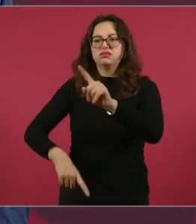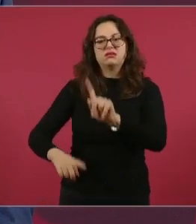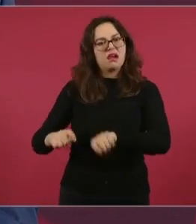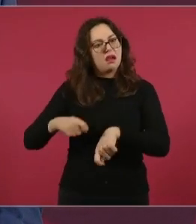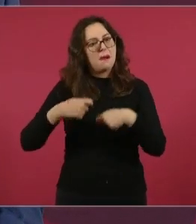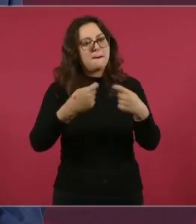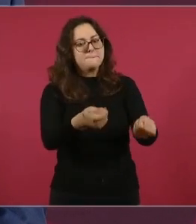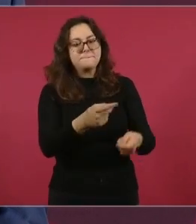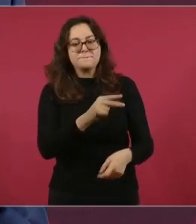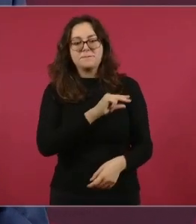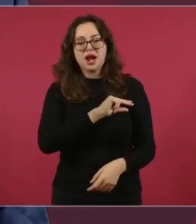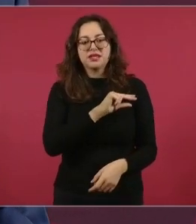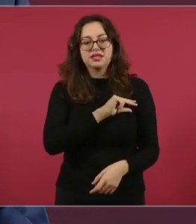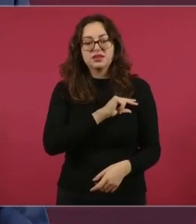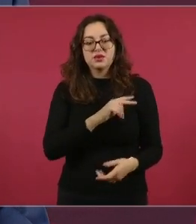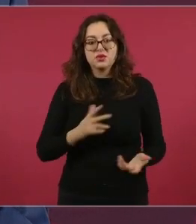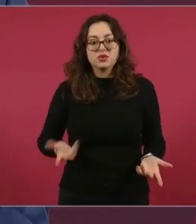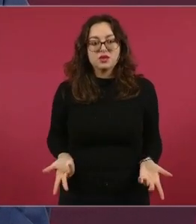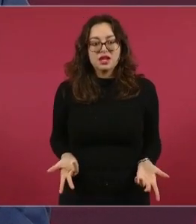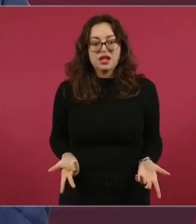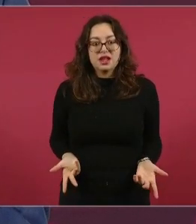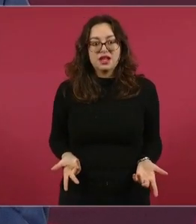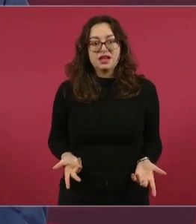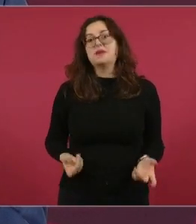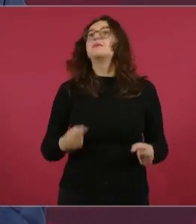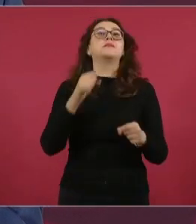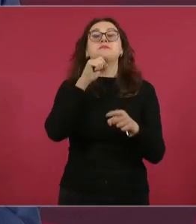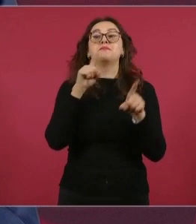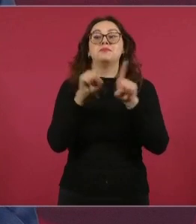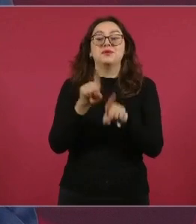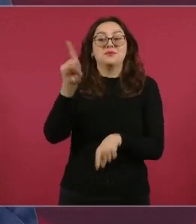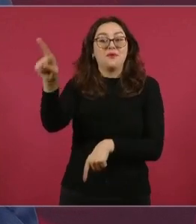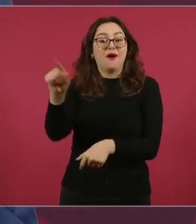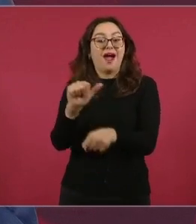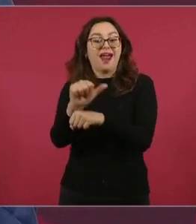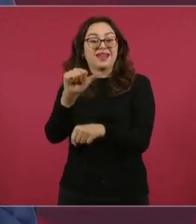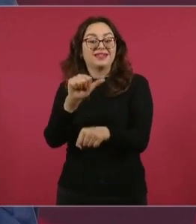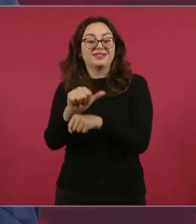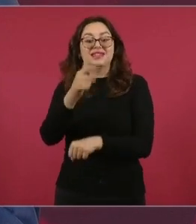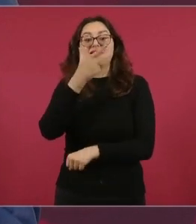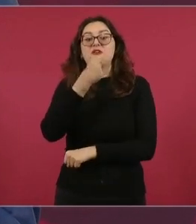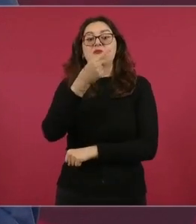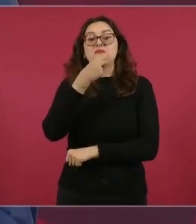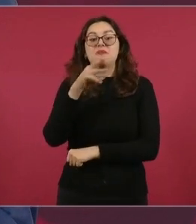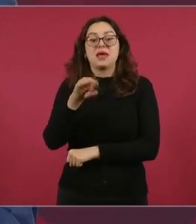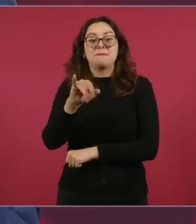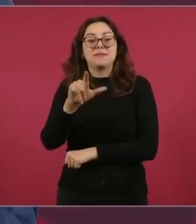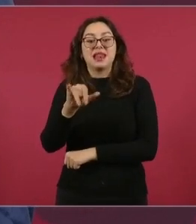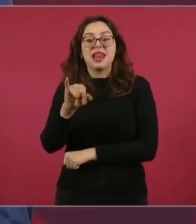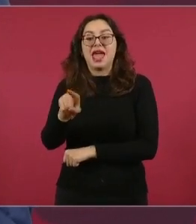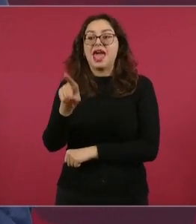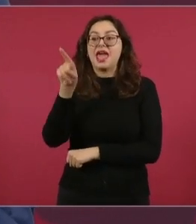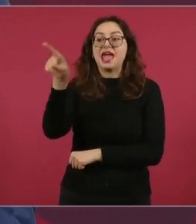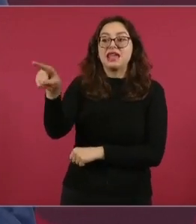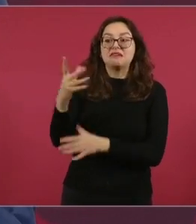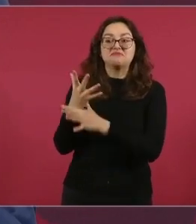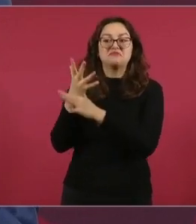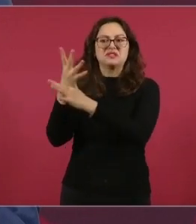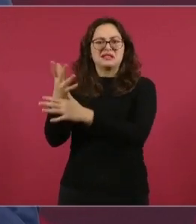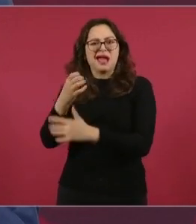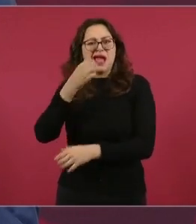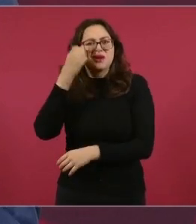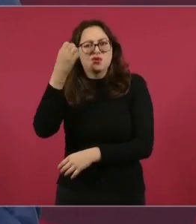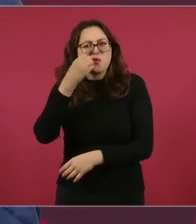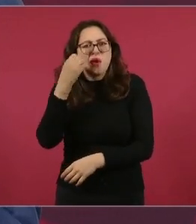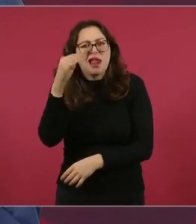lo que está proponiendo ahora Milei, que desaparezca la educación pública, que estudie el que tenga para